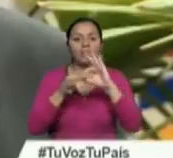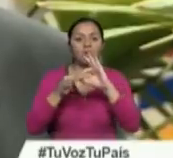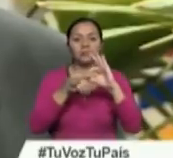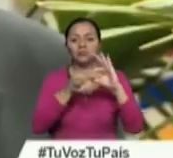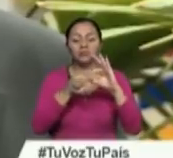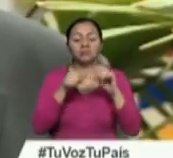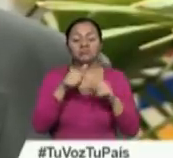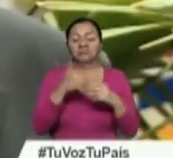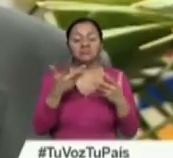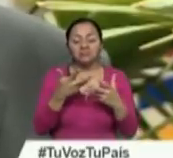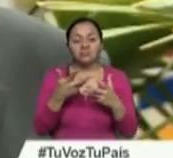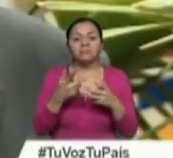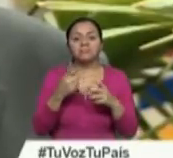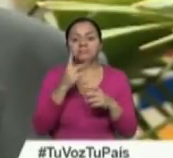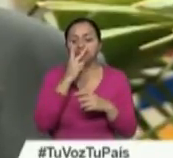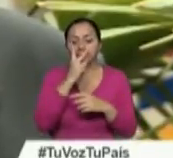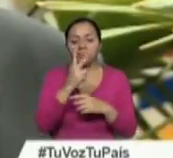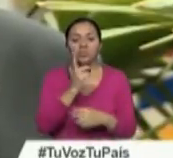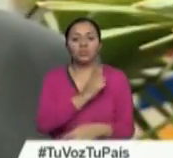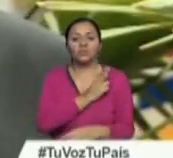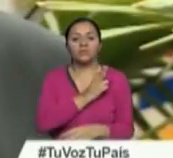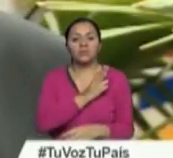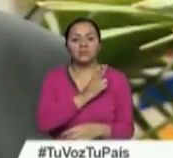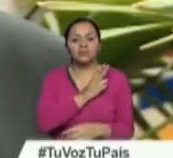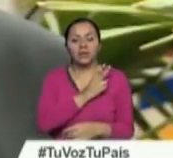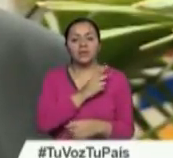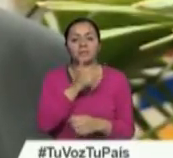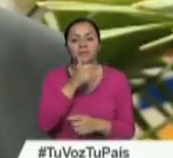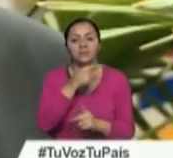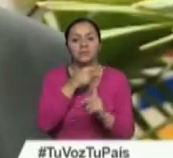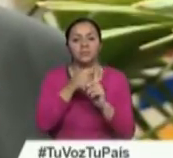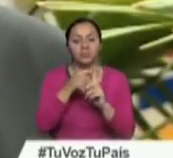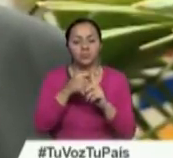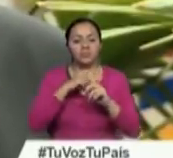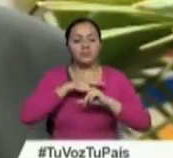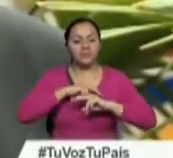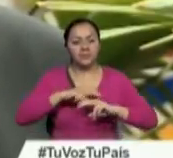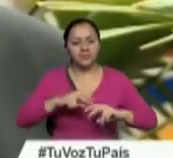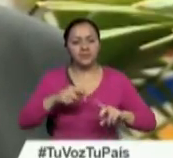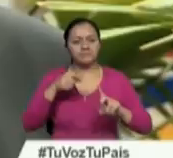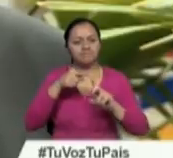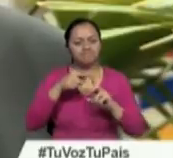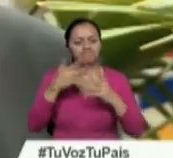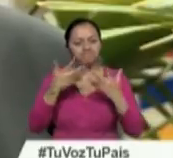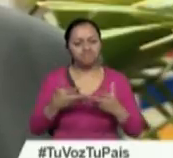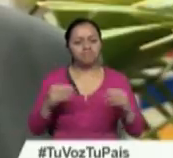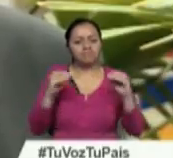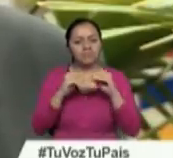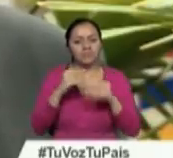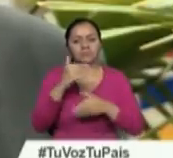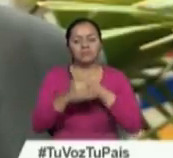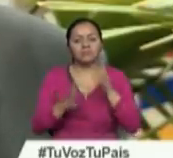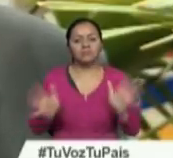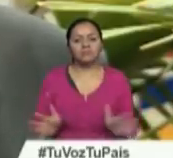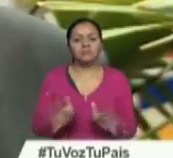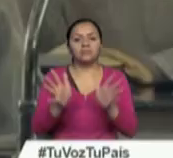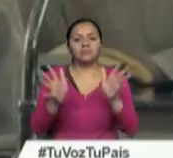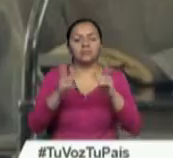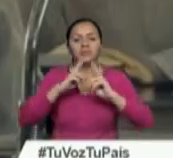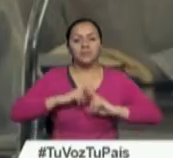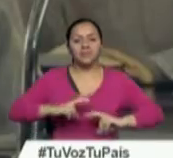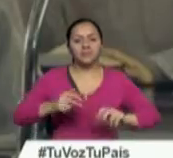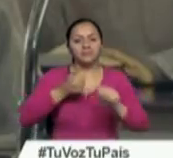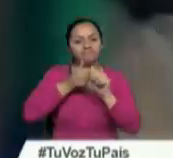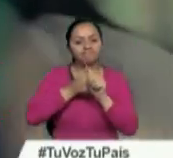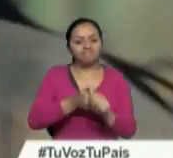no solamente crear una universidad extraordinaria de investigación intensa, sino para poder promover la investigación intensa.